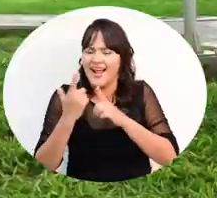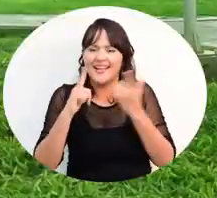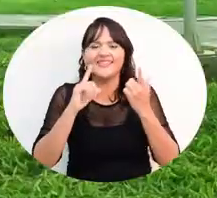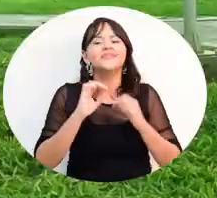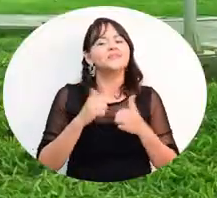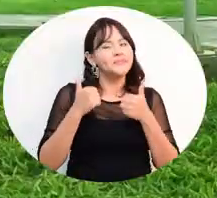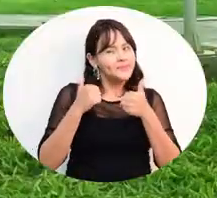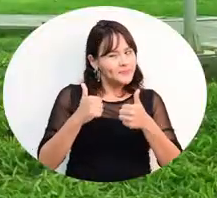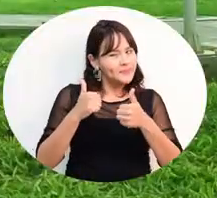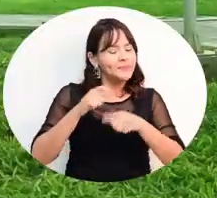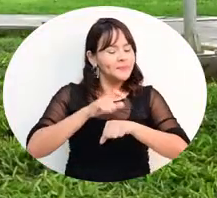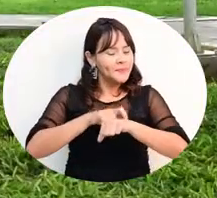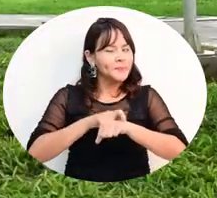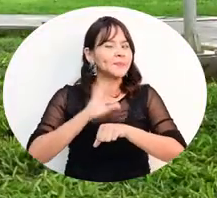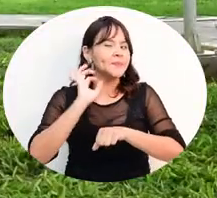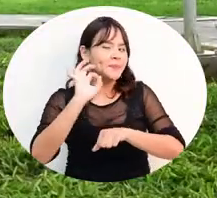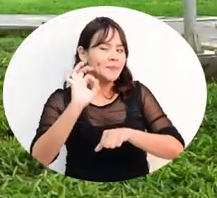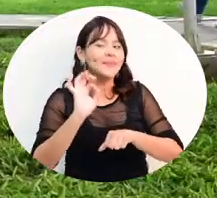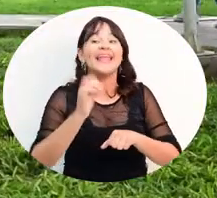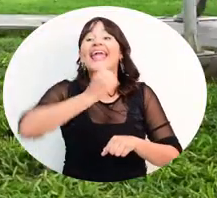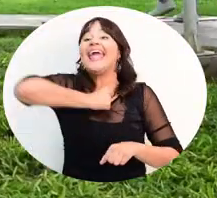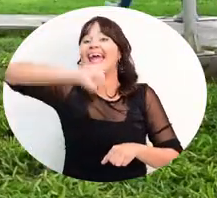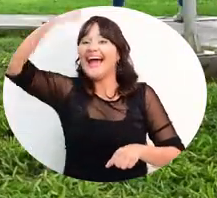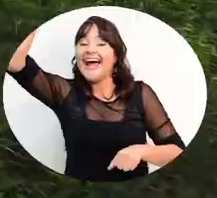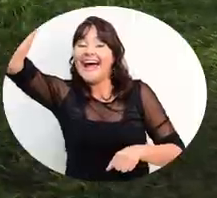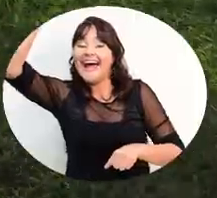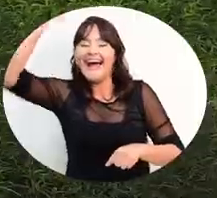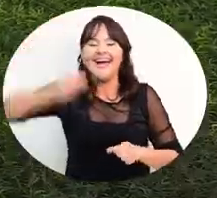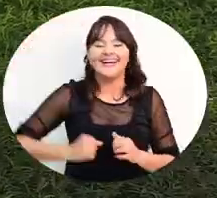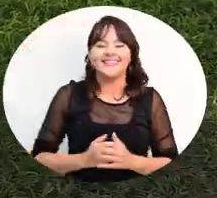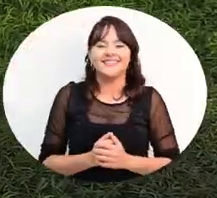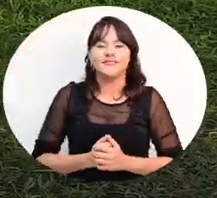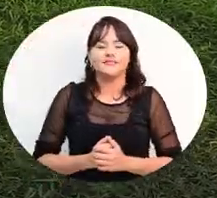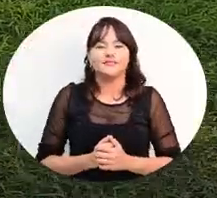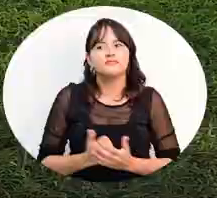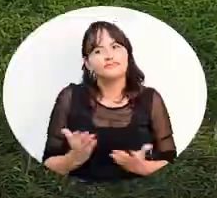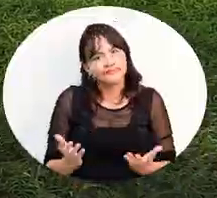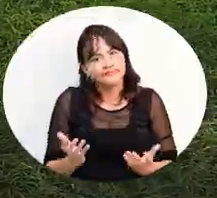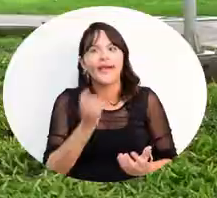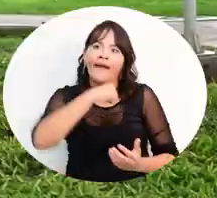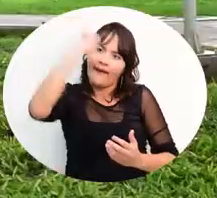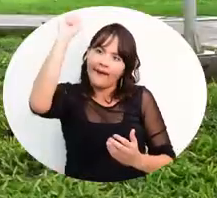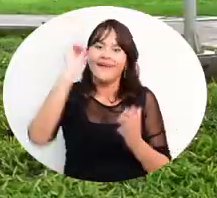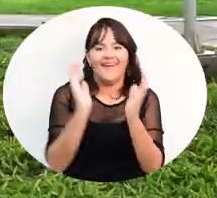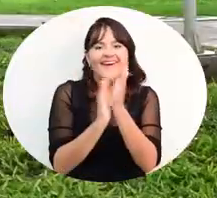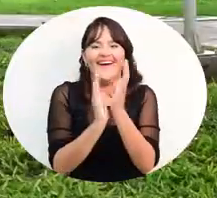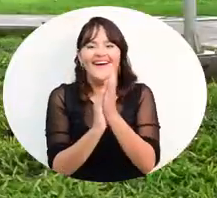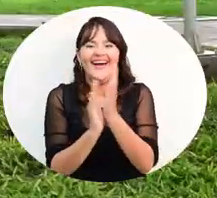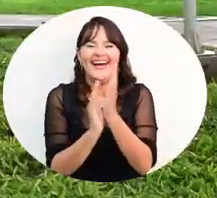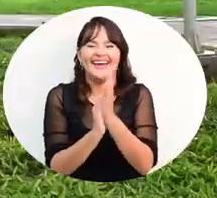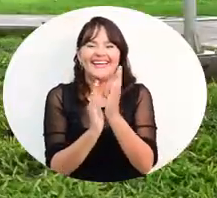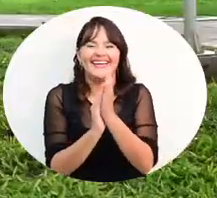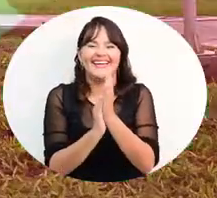bien, 6 segundos, 06. ¡Y ganó, señores! Celebra también. Ya.